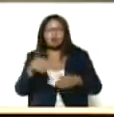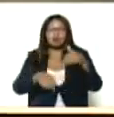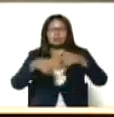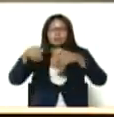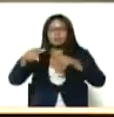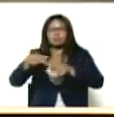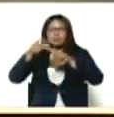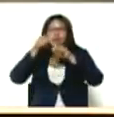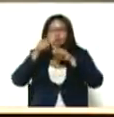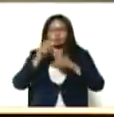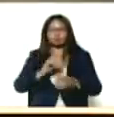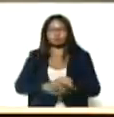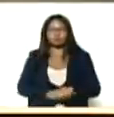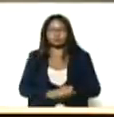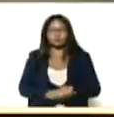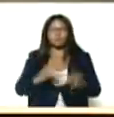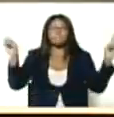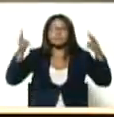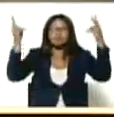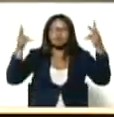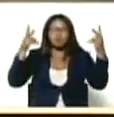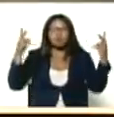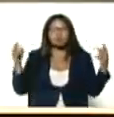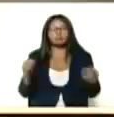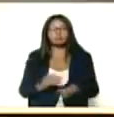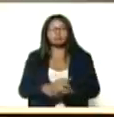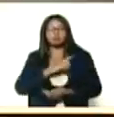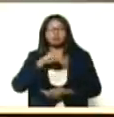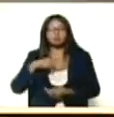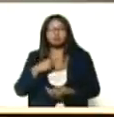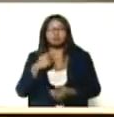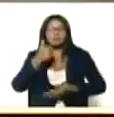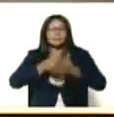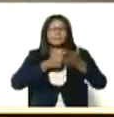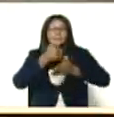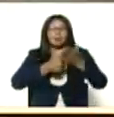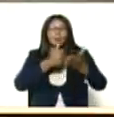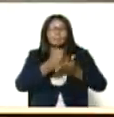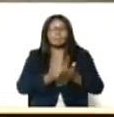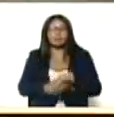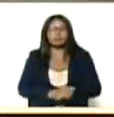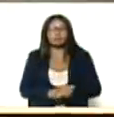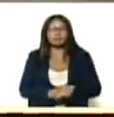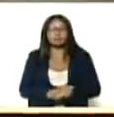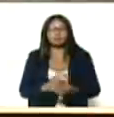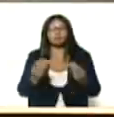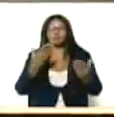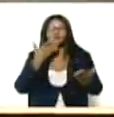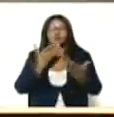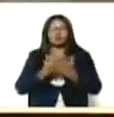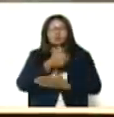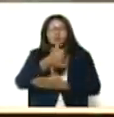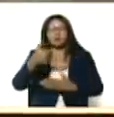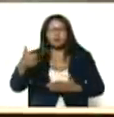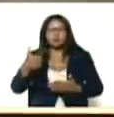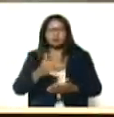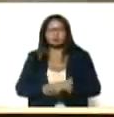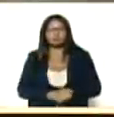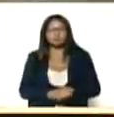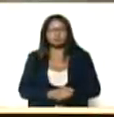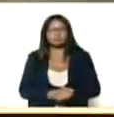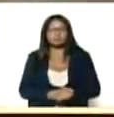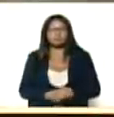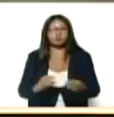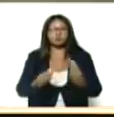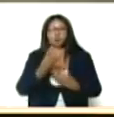mejores candidatas. Victoria popular en el combate. Mi agradecimiento a todos ustedes. Y con el